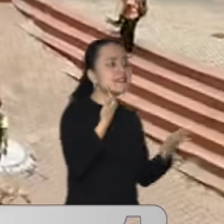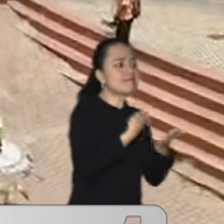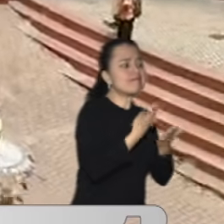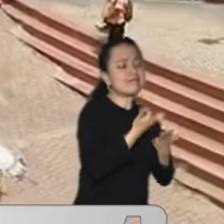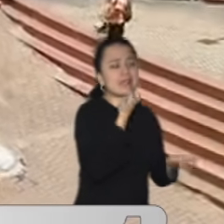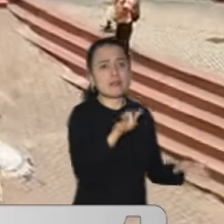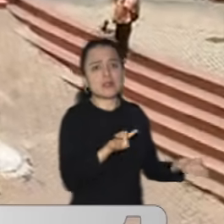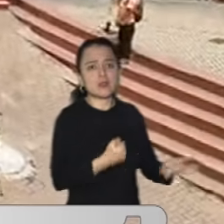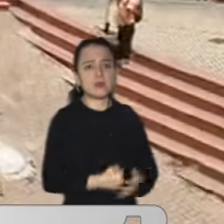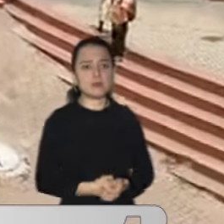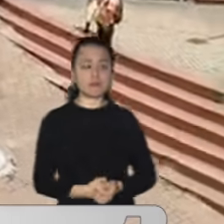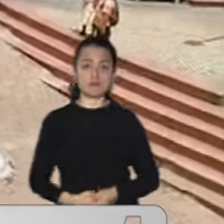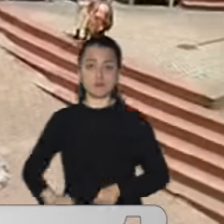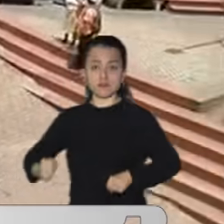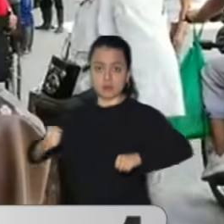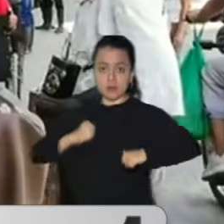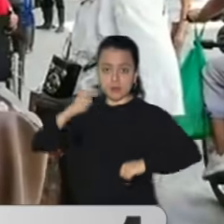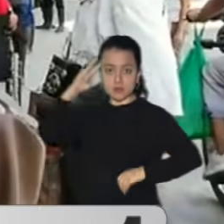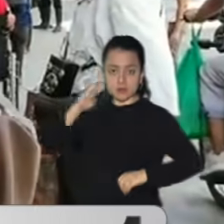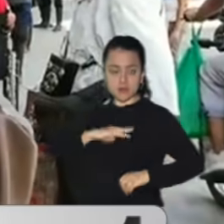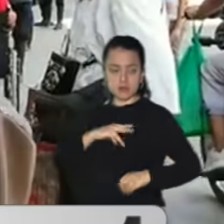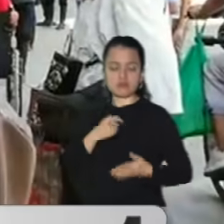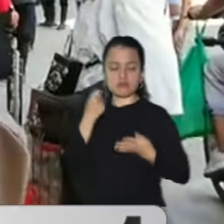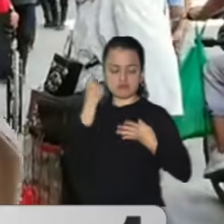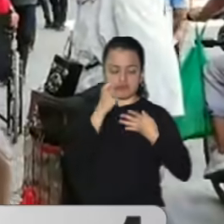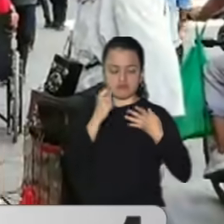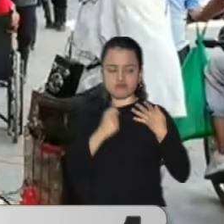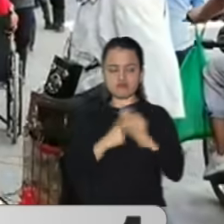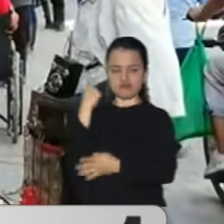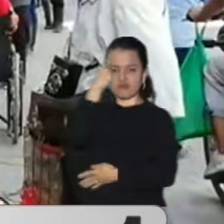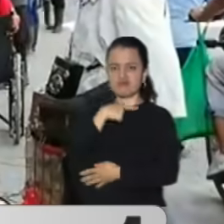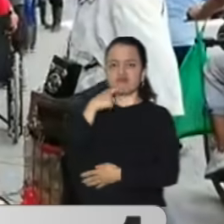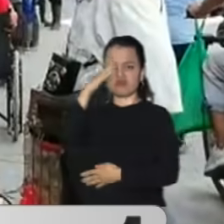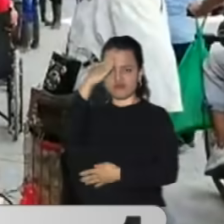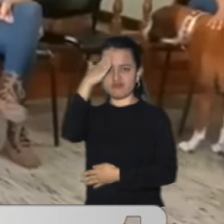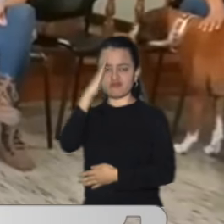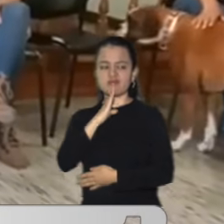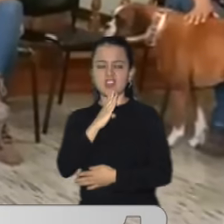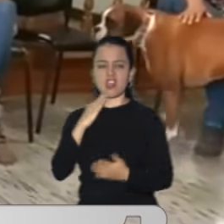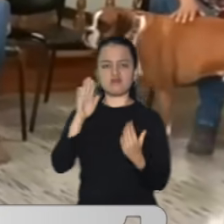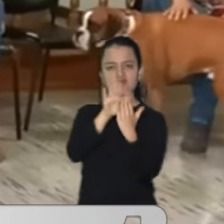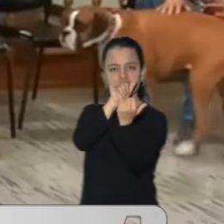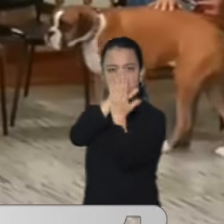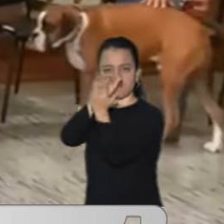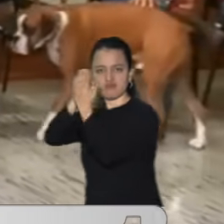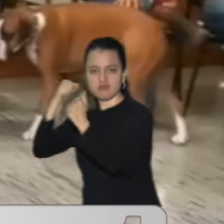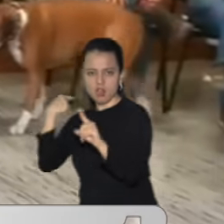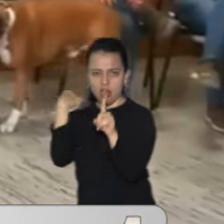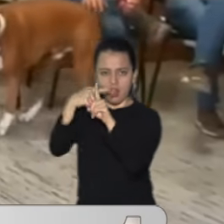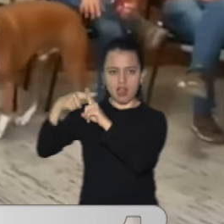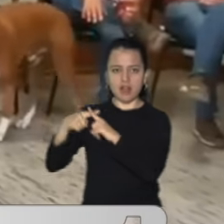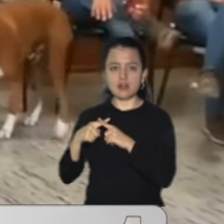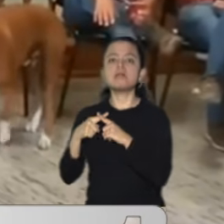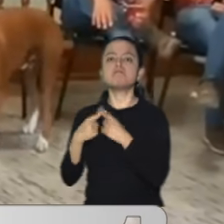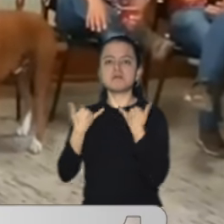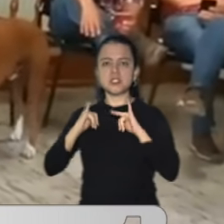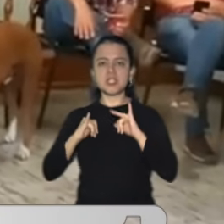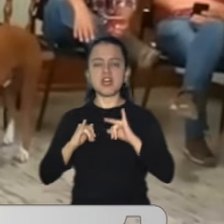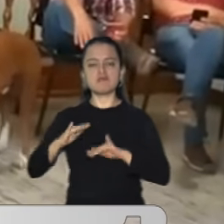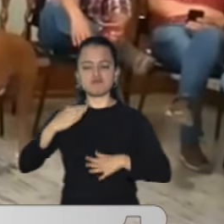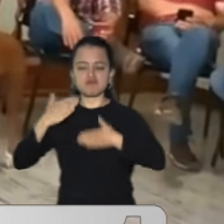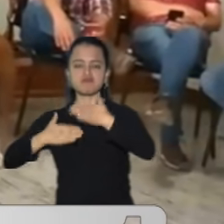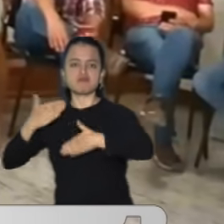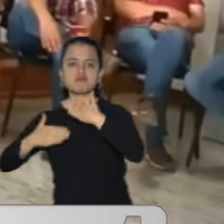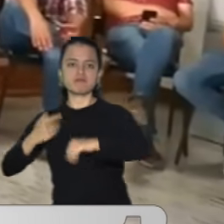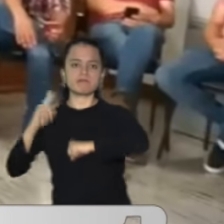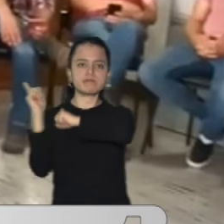ejército identificó a los integrantes de las disidencias de las FARC responsables de estas amenazas a los campesinos y anunciaron acciones en su contra por